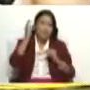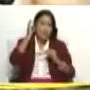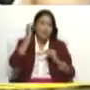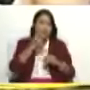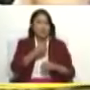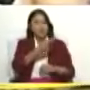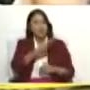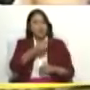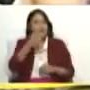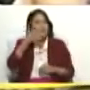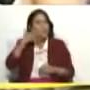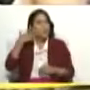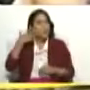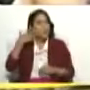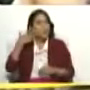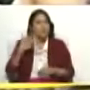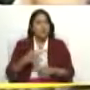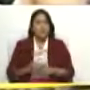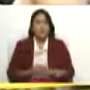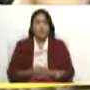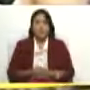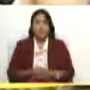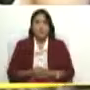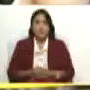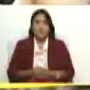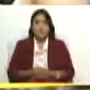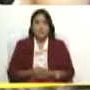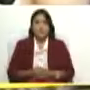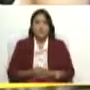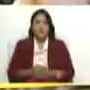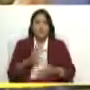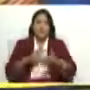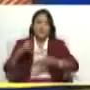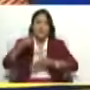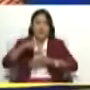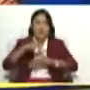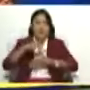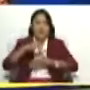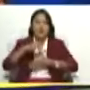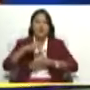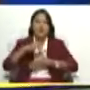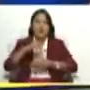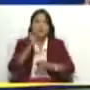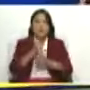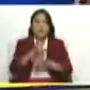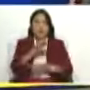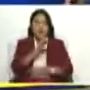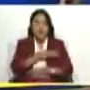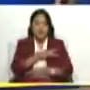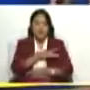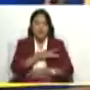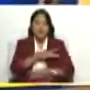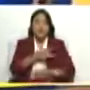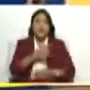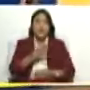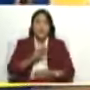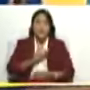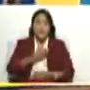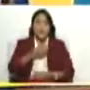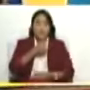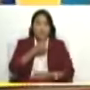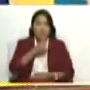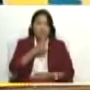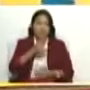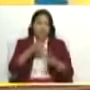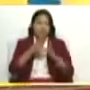orgullosos de la participación este lograda ahorita en los Juegos Panamericanos este tanto por los medallistas como por